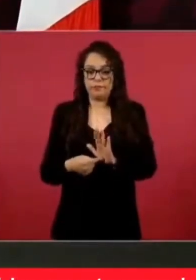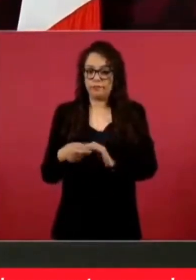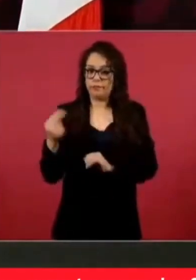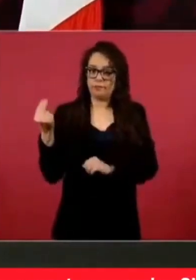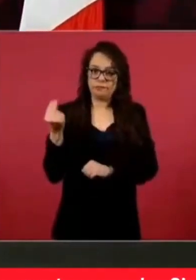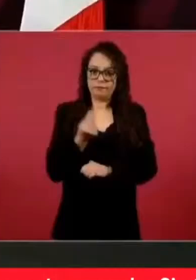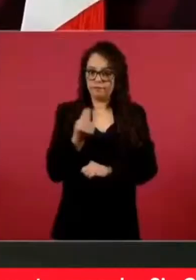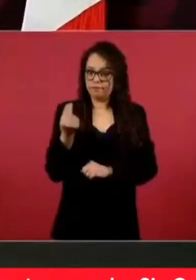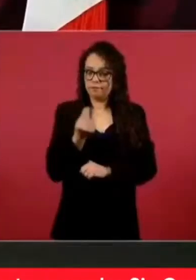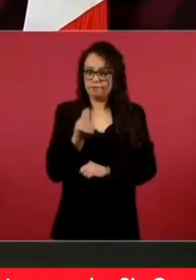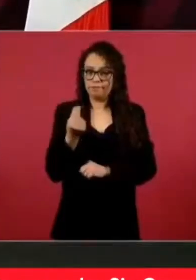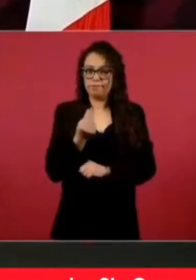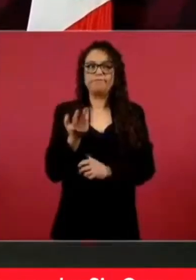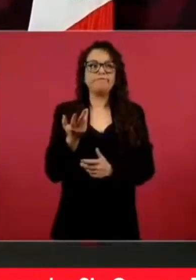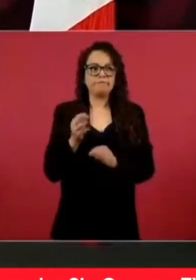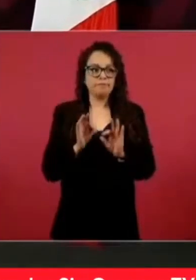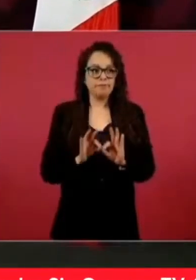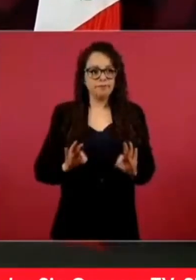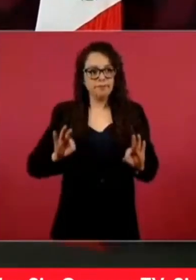viendo cómo